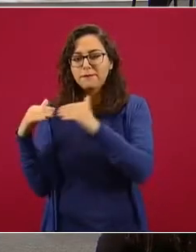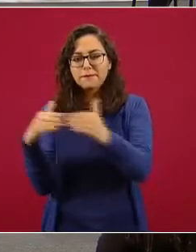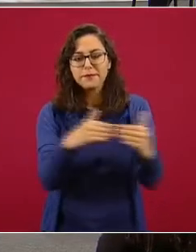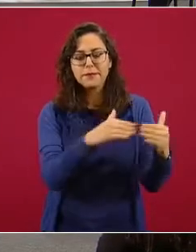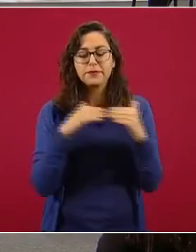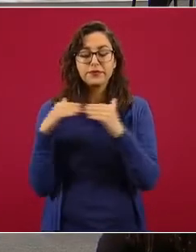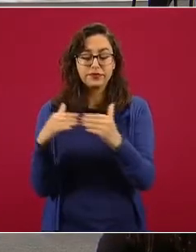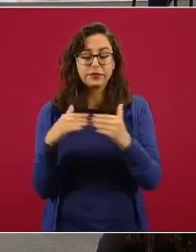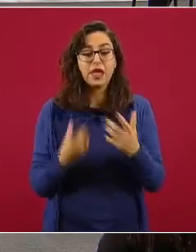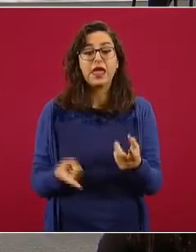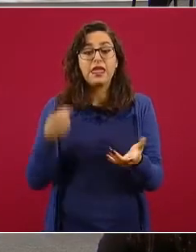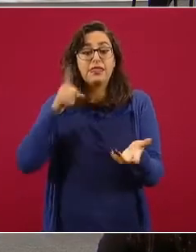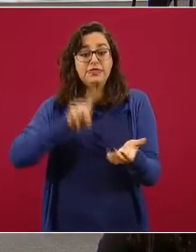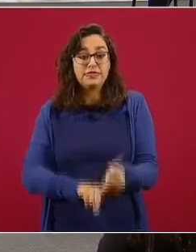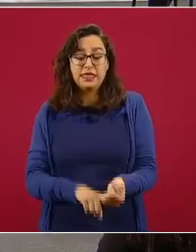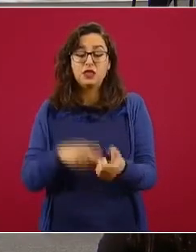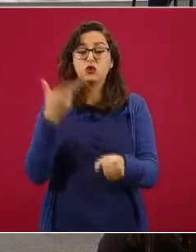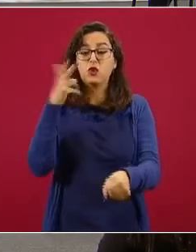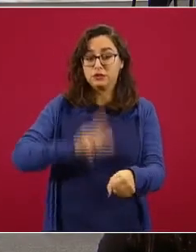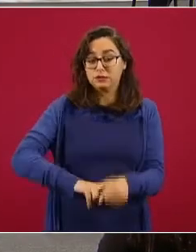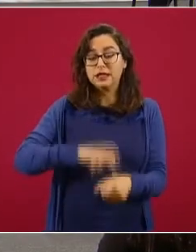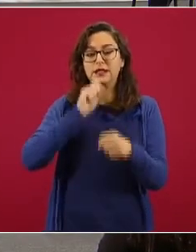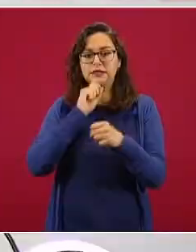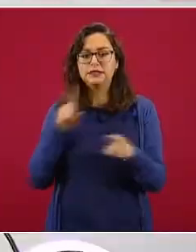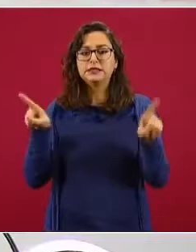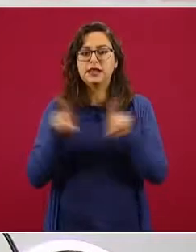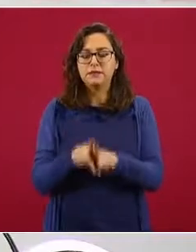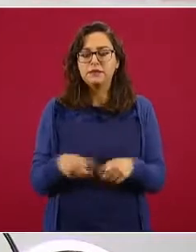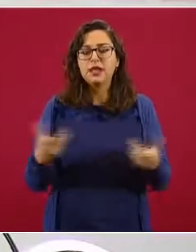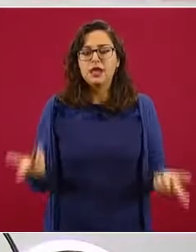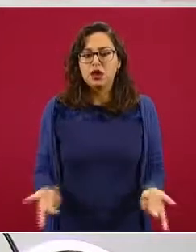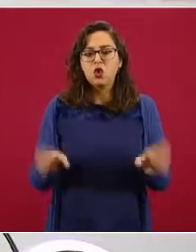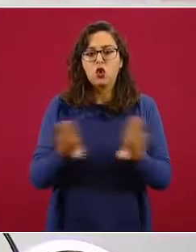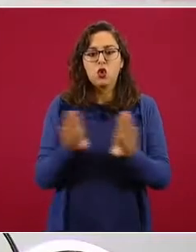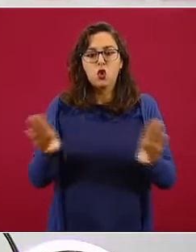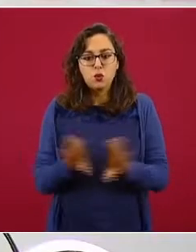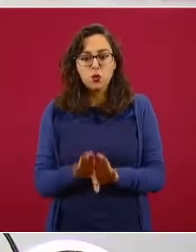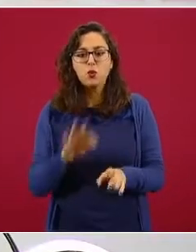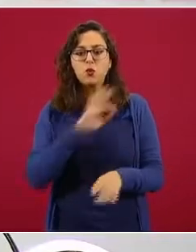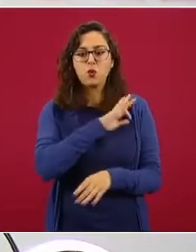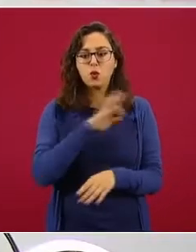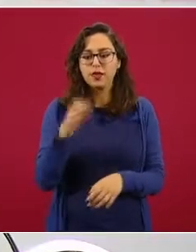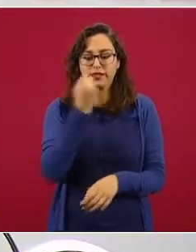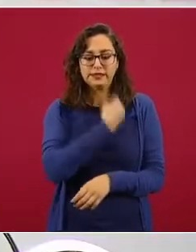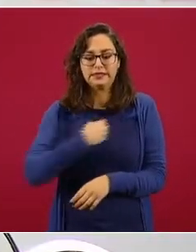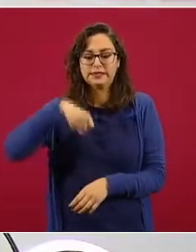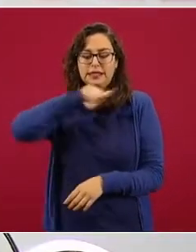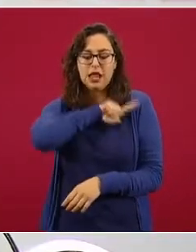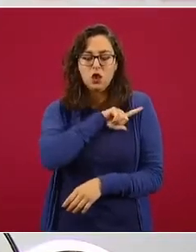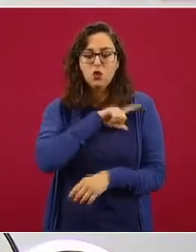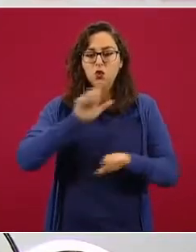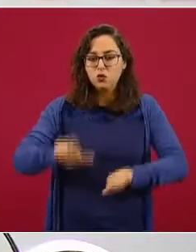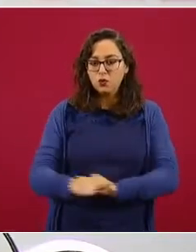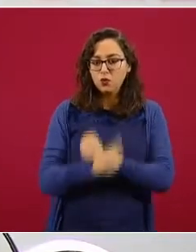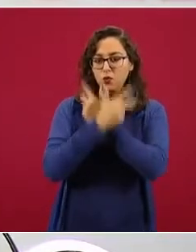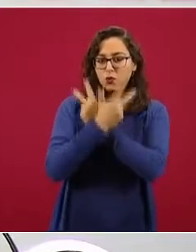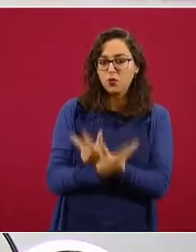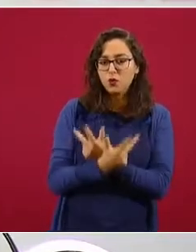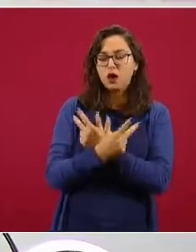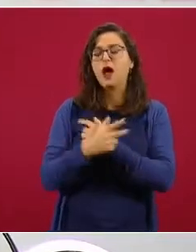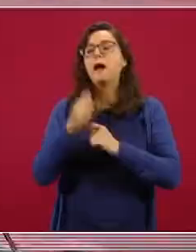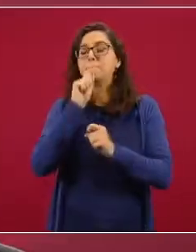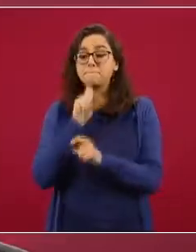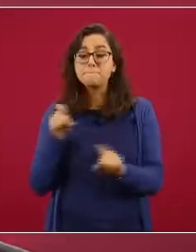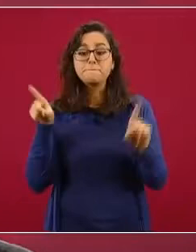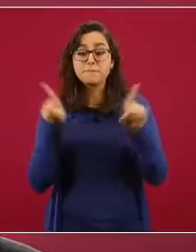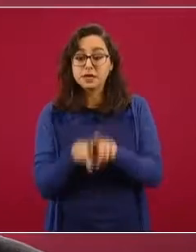interesa utilizar mecanismos de asesoría como telesalud, es decir, a través de dispositivos electrónicos, asesorar.